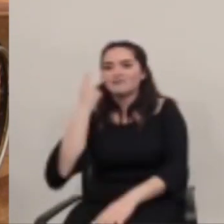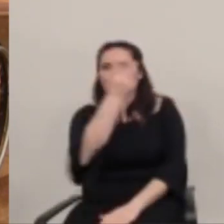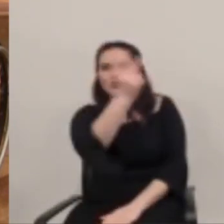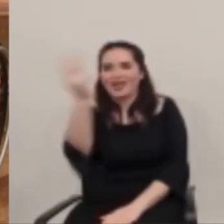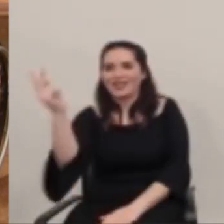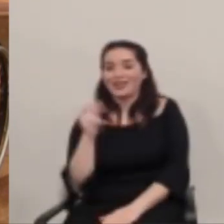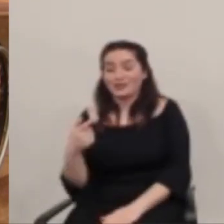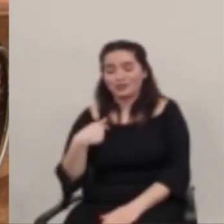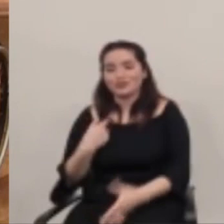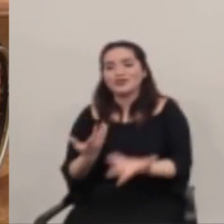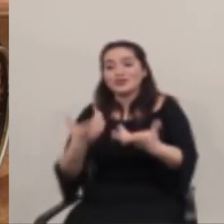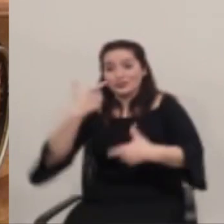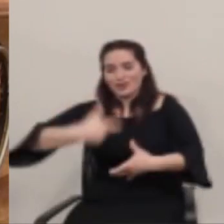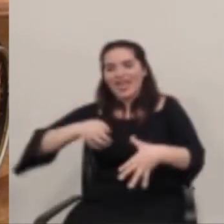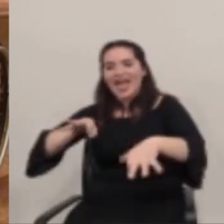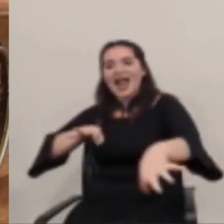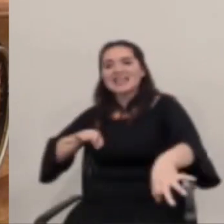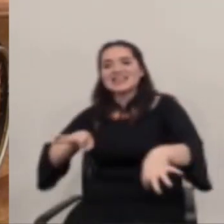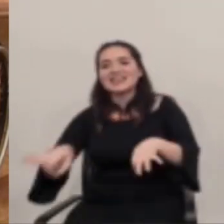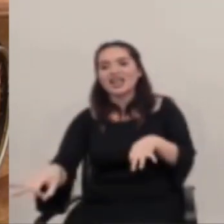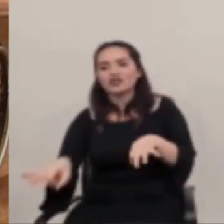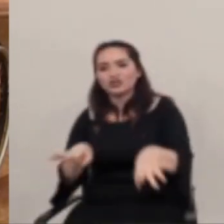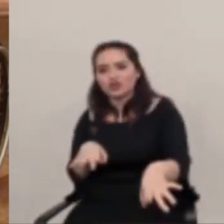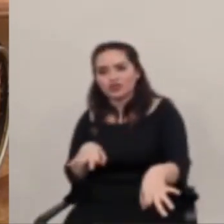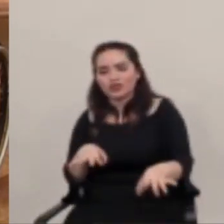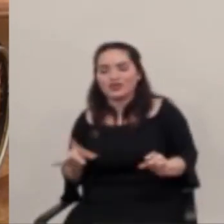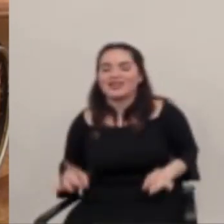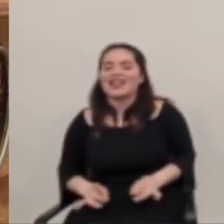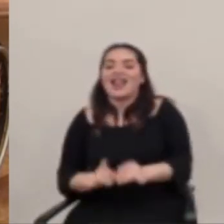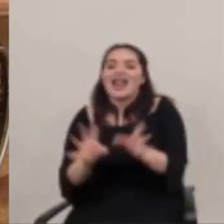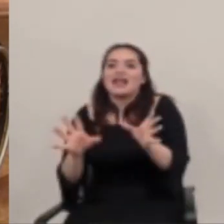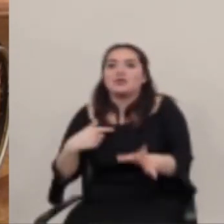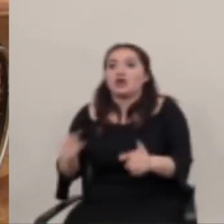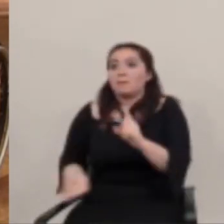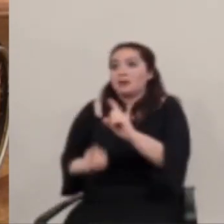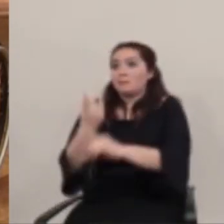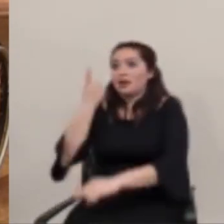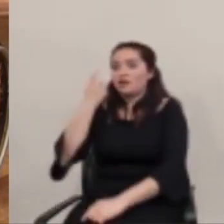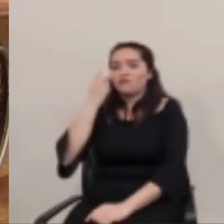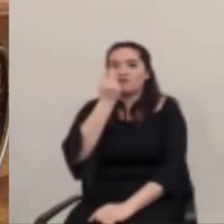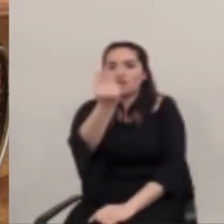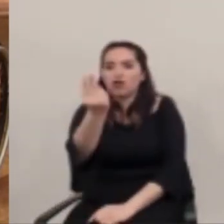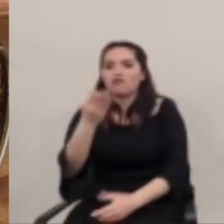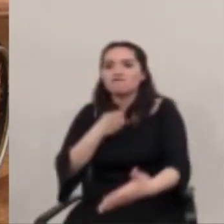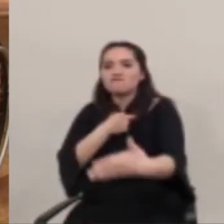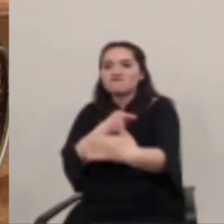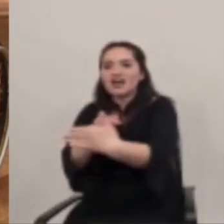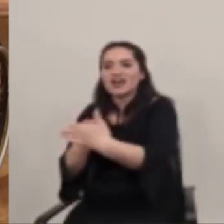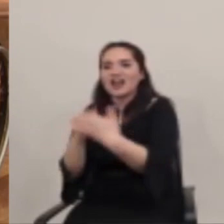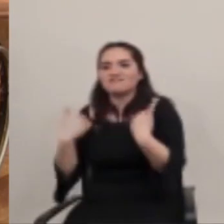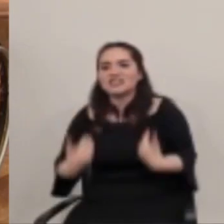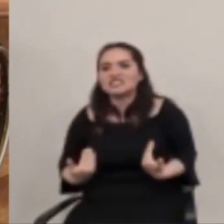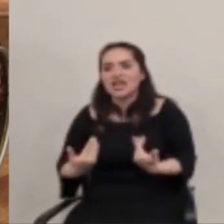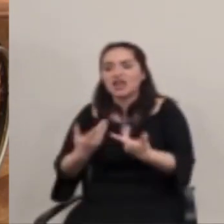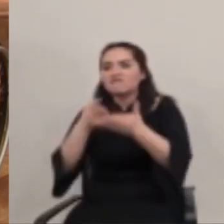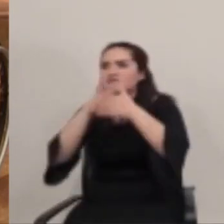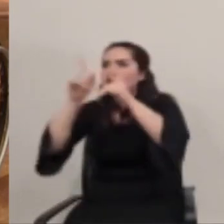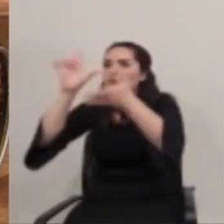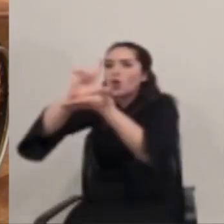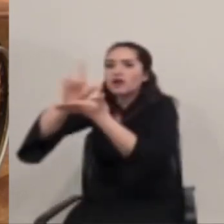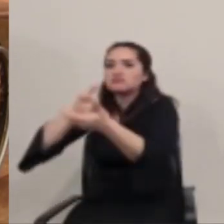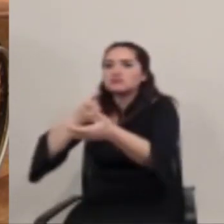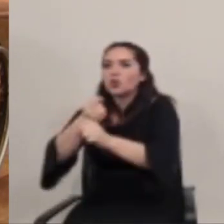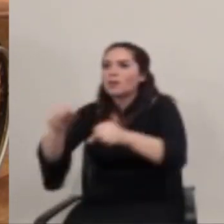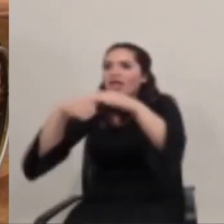soy arquitecto. Entonces, claramente mi primera visión es sobre las barreras físicas que hacen que no todas las personas puedan acceder a